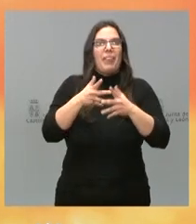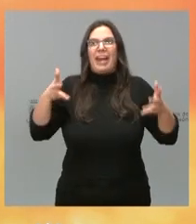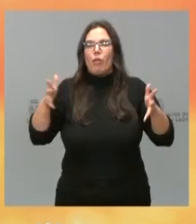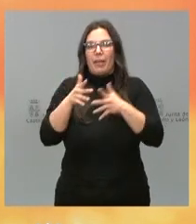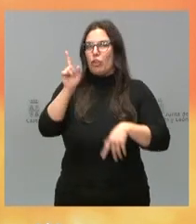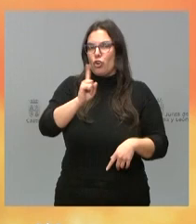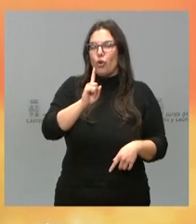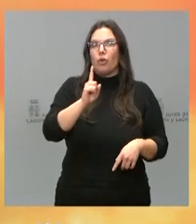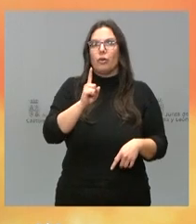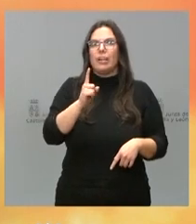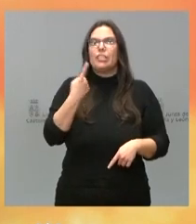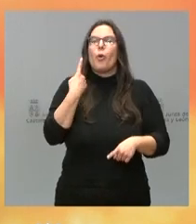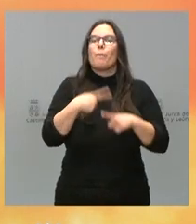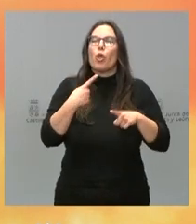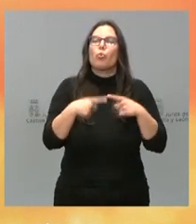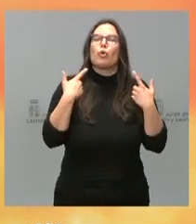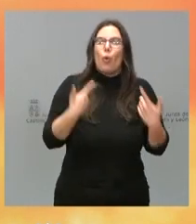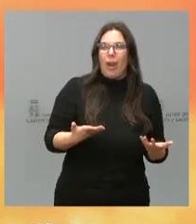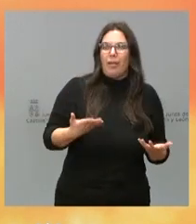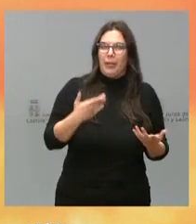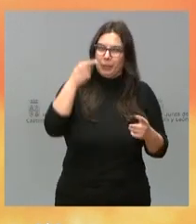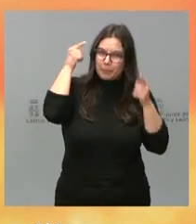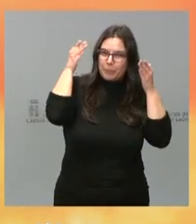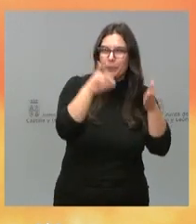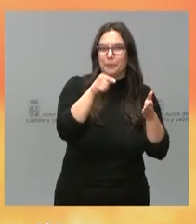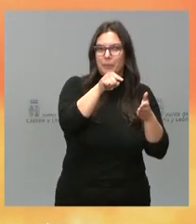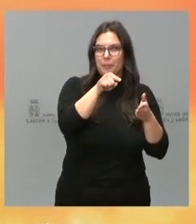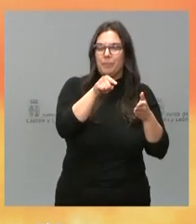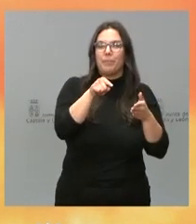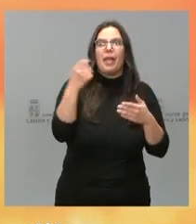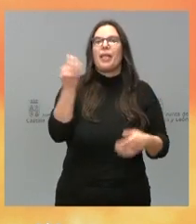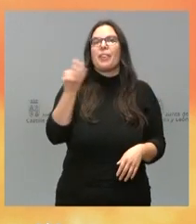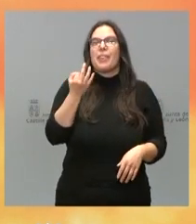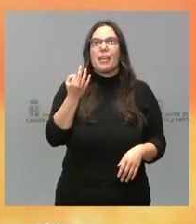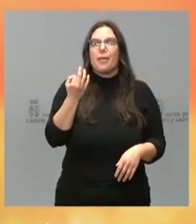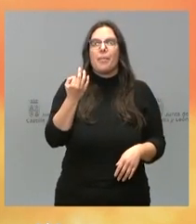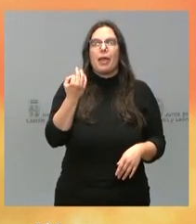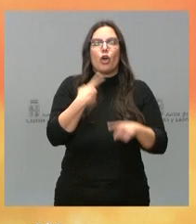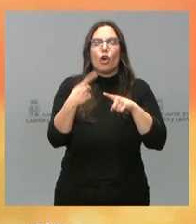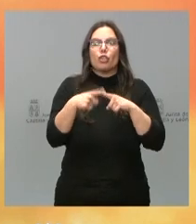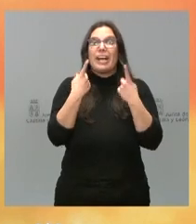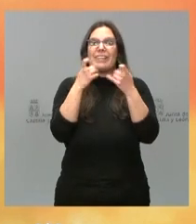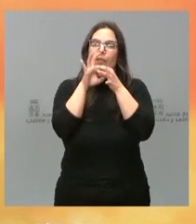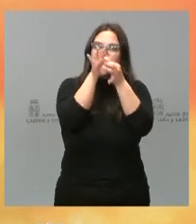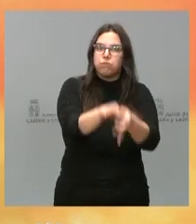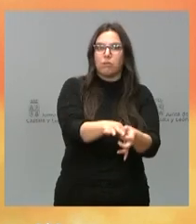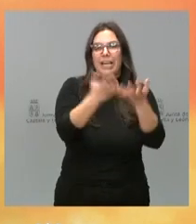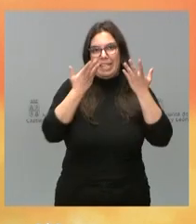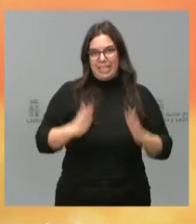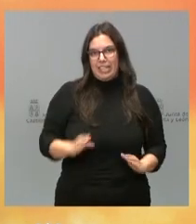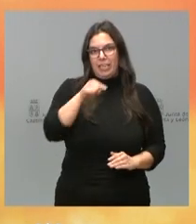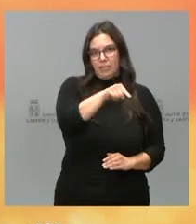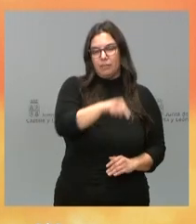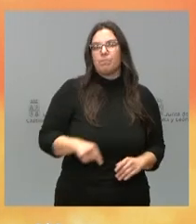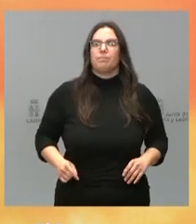en qué se pueden gastar el dinero tienen que ser aquellos necesidades vinculadas a los gastos